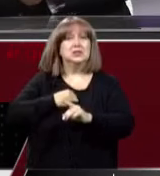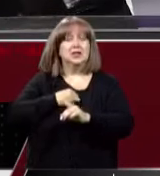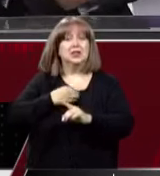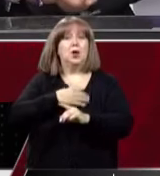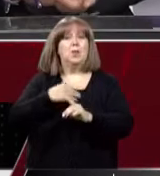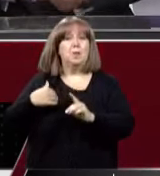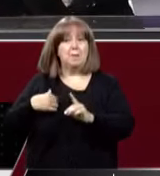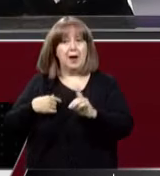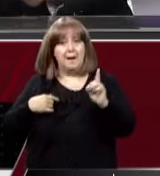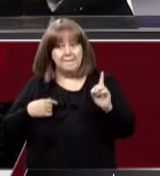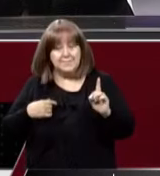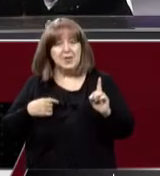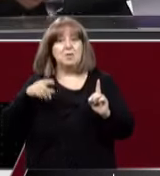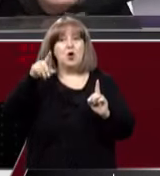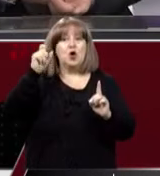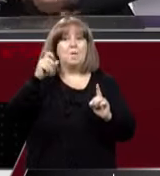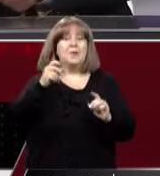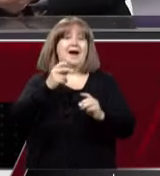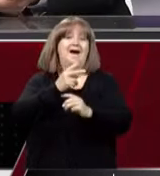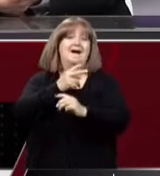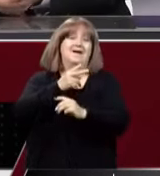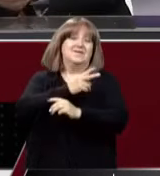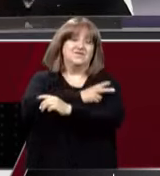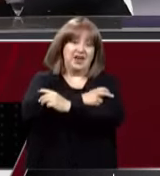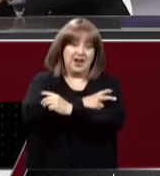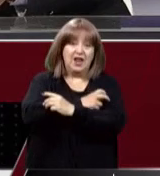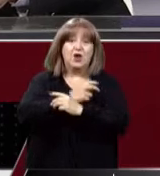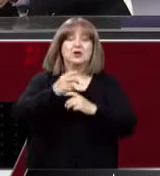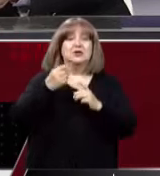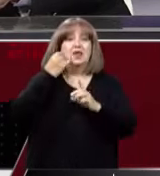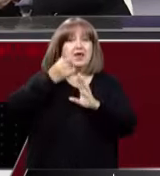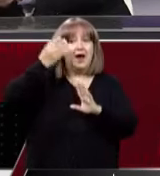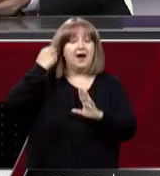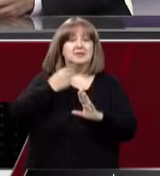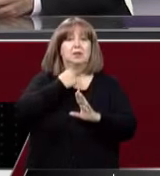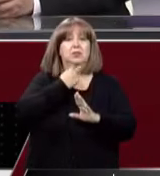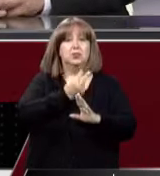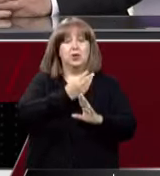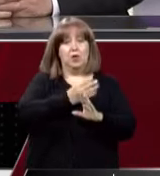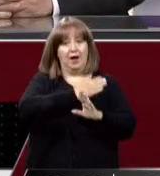que Karen Oviedo había comprado veneno o habría comprado veneno días antes de que muriera su hijo?